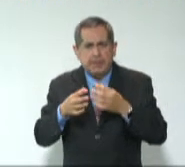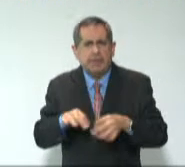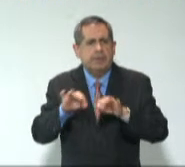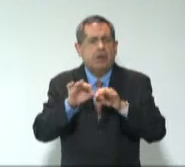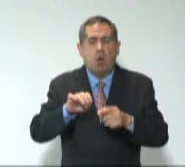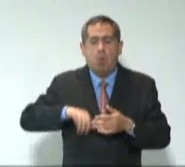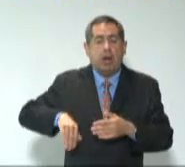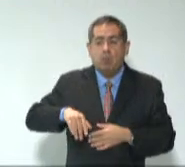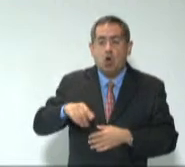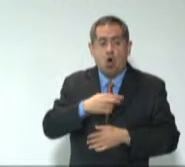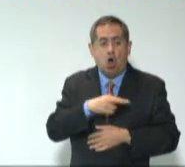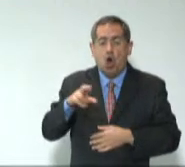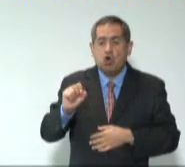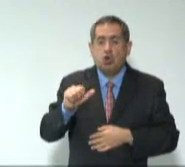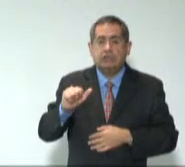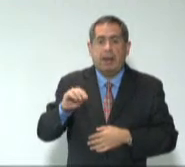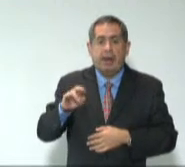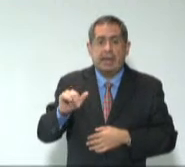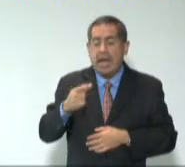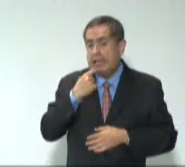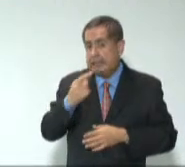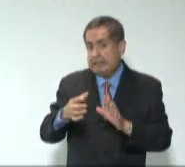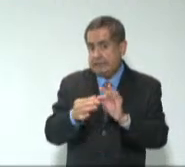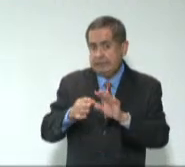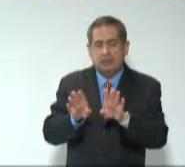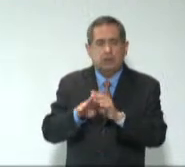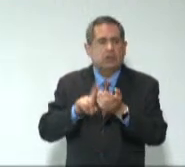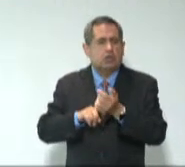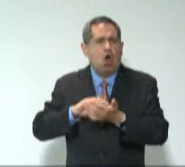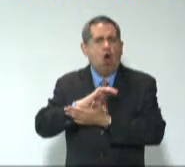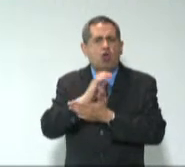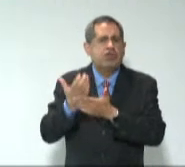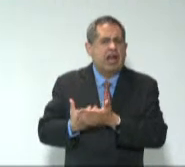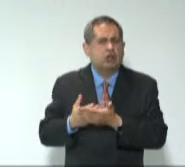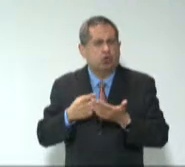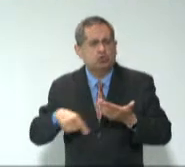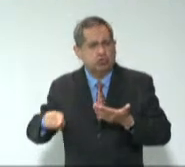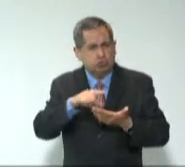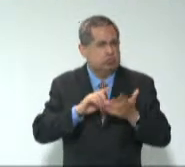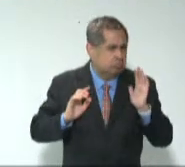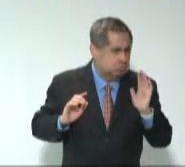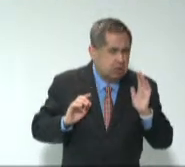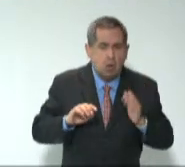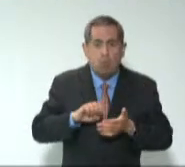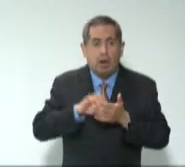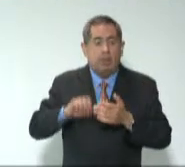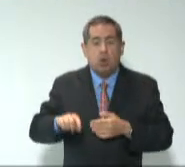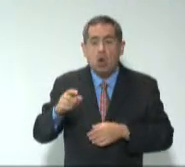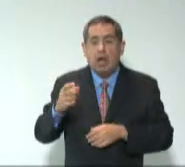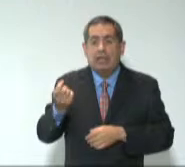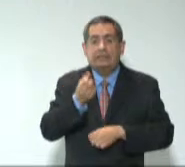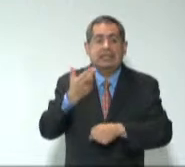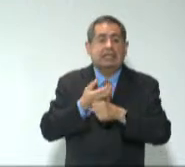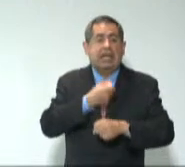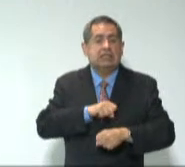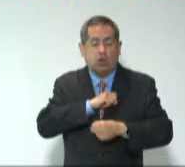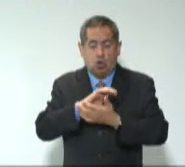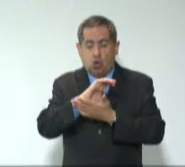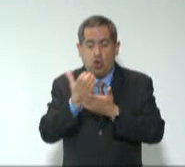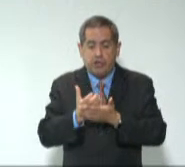que decía rosam María en ese sentido Por ejemplo los contratos que todo digamos la secretaría de salud cargó